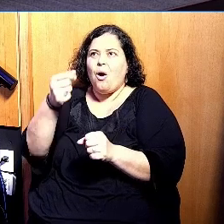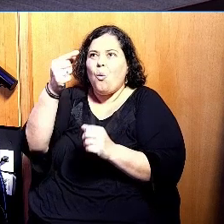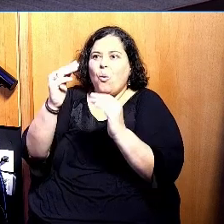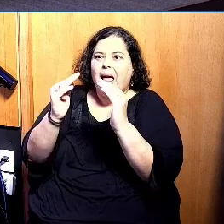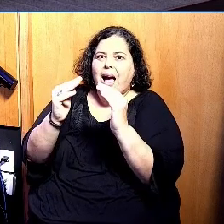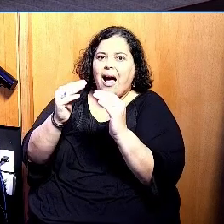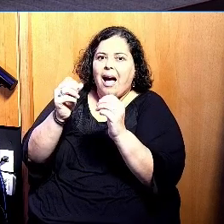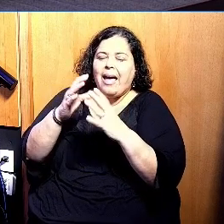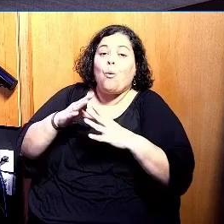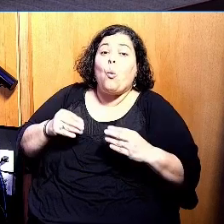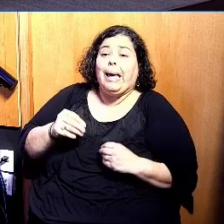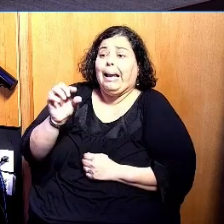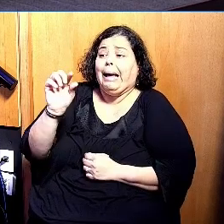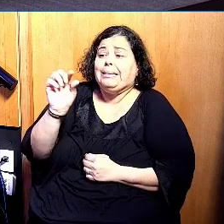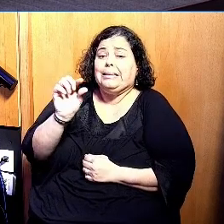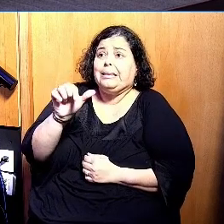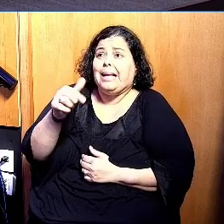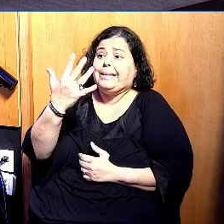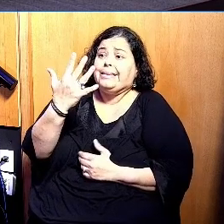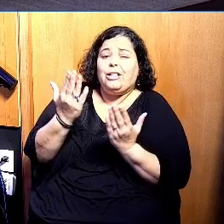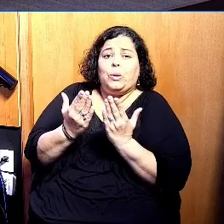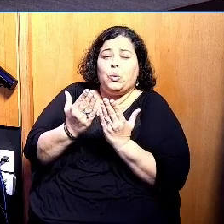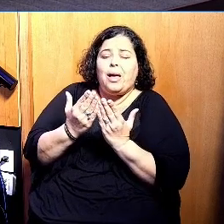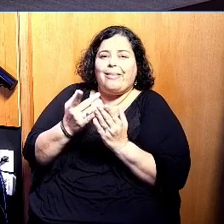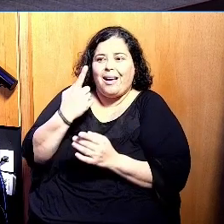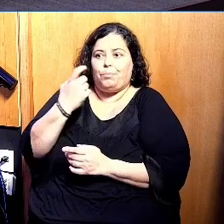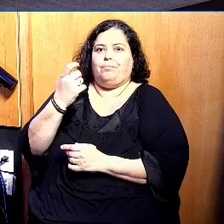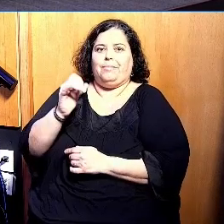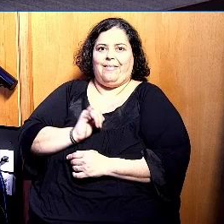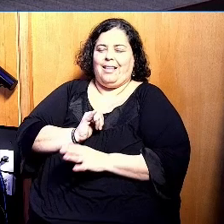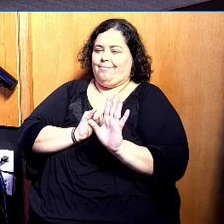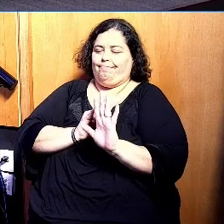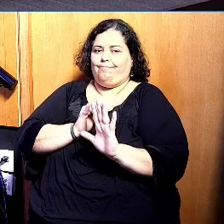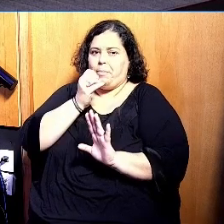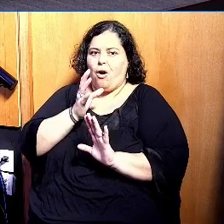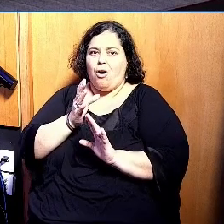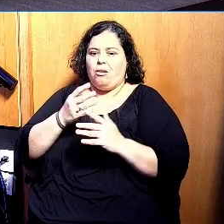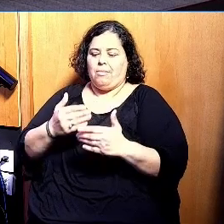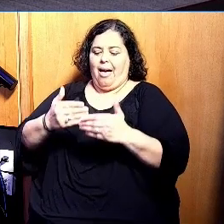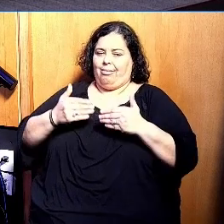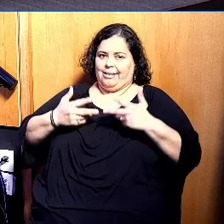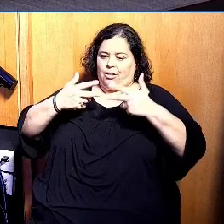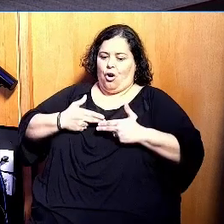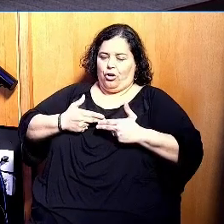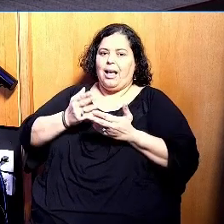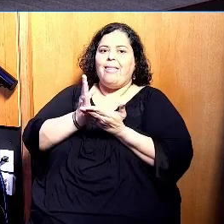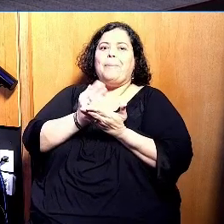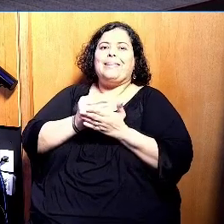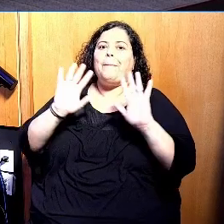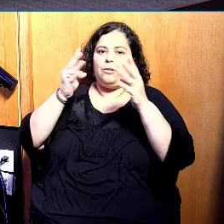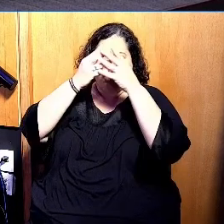5 estudiantes y eso podía hacer que el estudiante fuera de alguna forma identificable. Entonces, tuvimos esos recaudos.